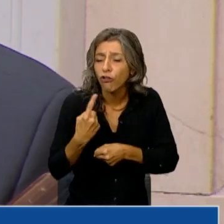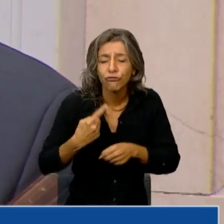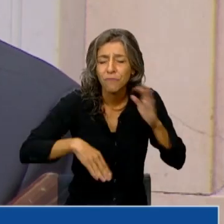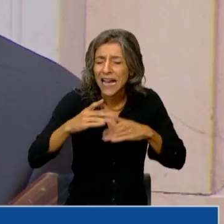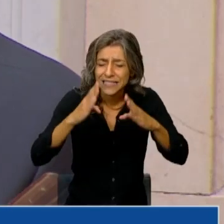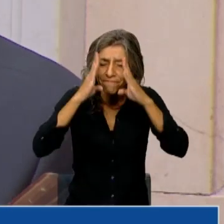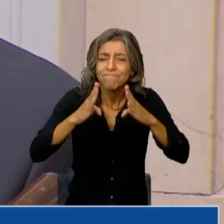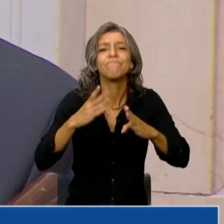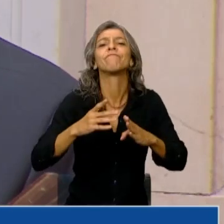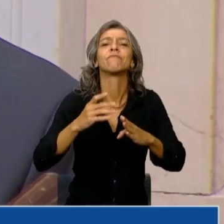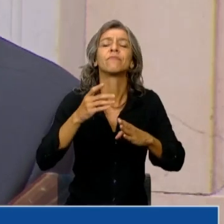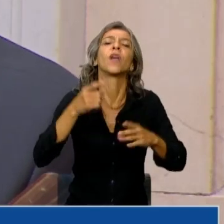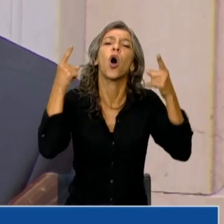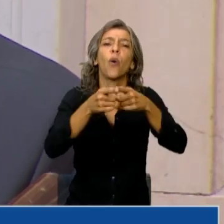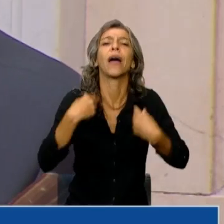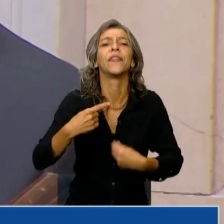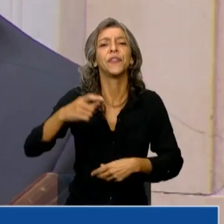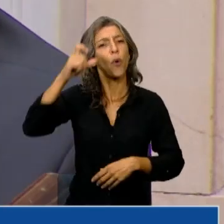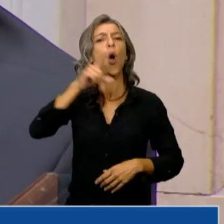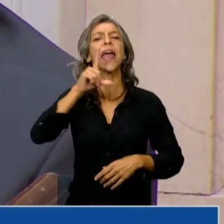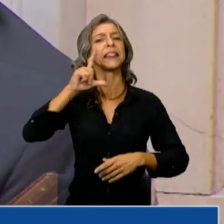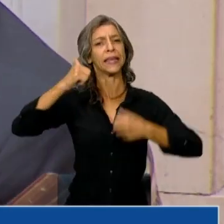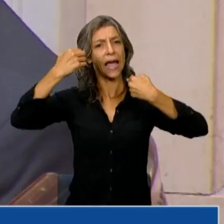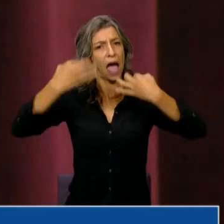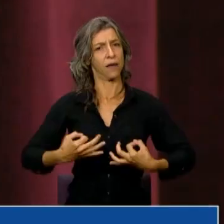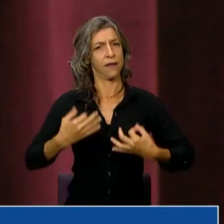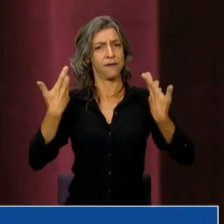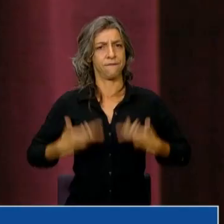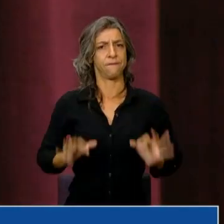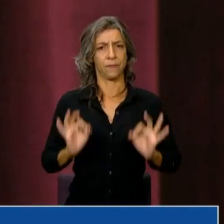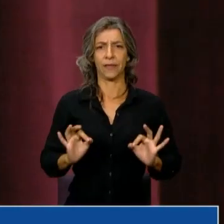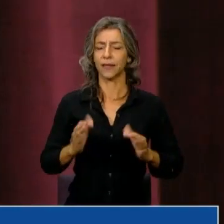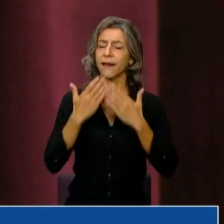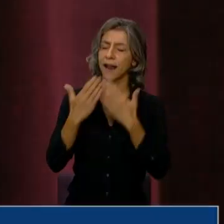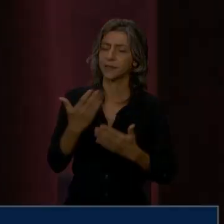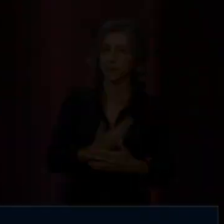ejemplaridad ética y con mucha honradez. Muchas gracias, señor Presidente. Gracias, diputado Chumpitaz.